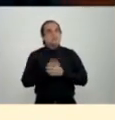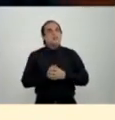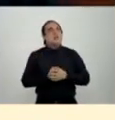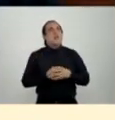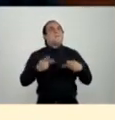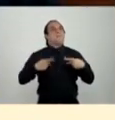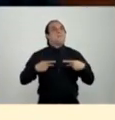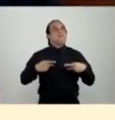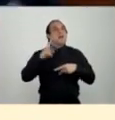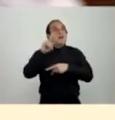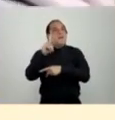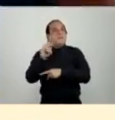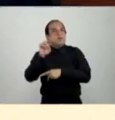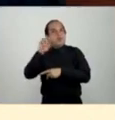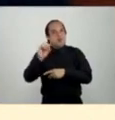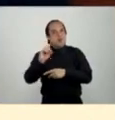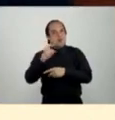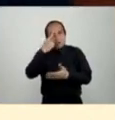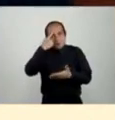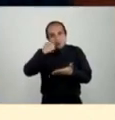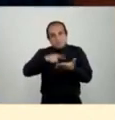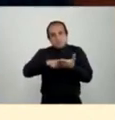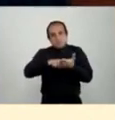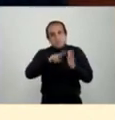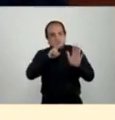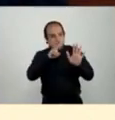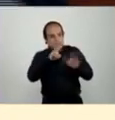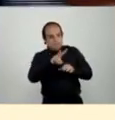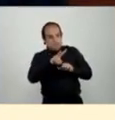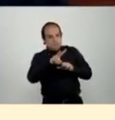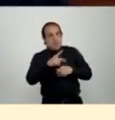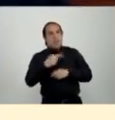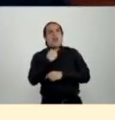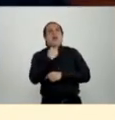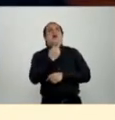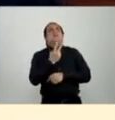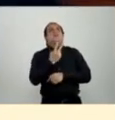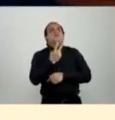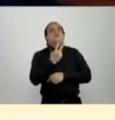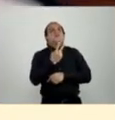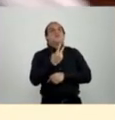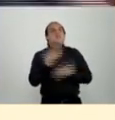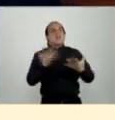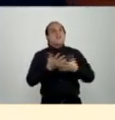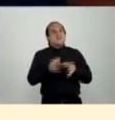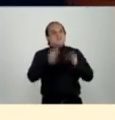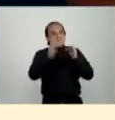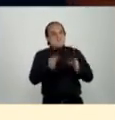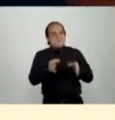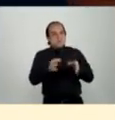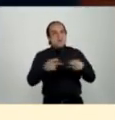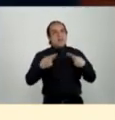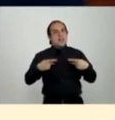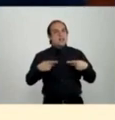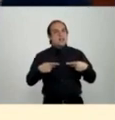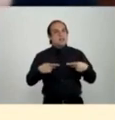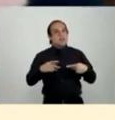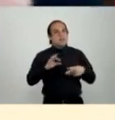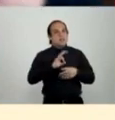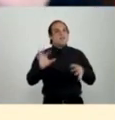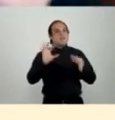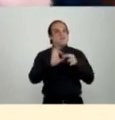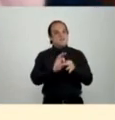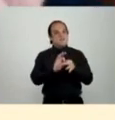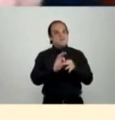peruano creíble, que fuera persuasivo, que su voz sonara correcta, que la gente lo... Y sonó tan